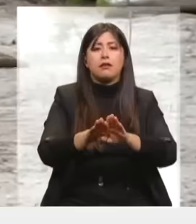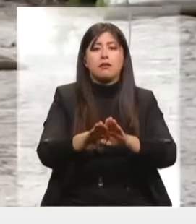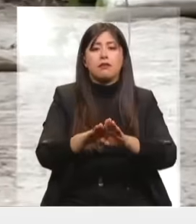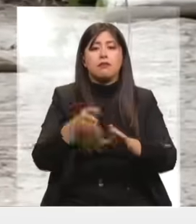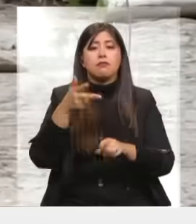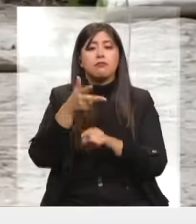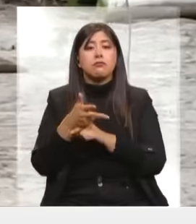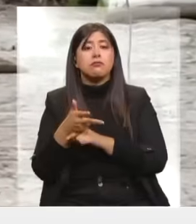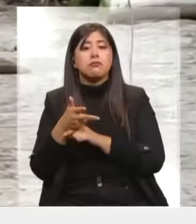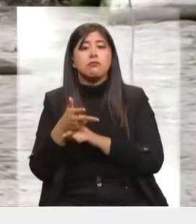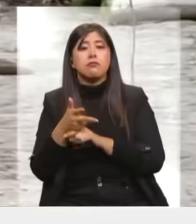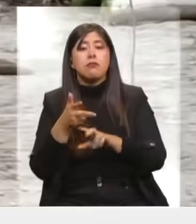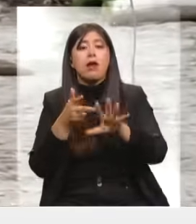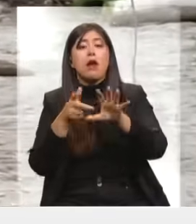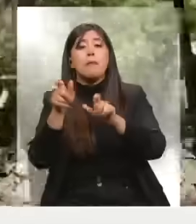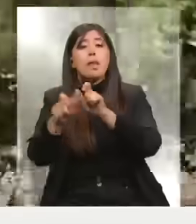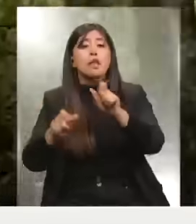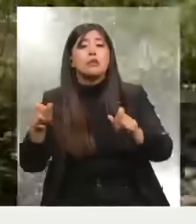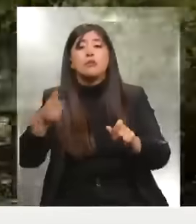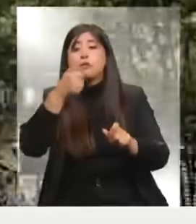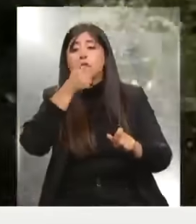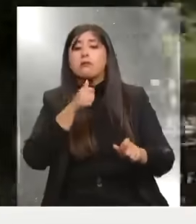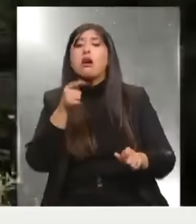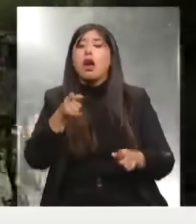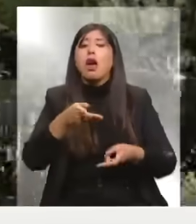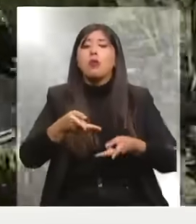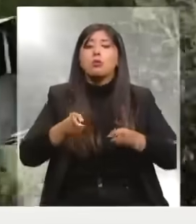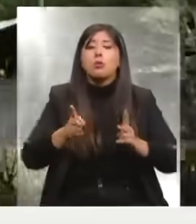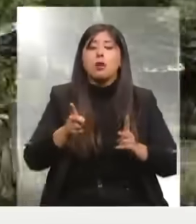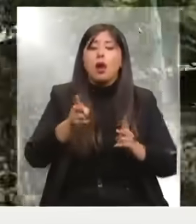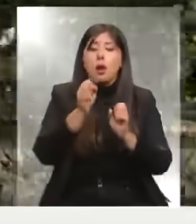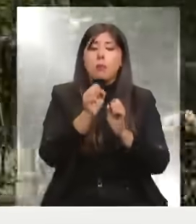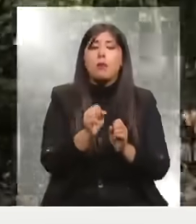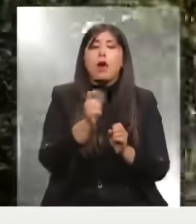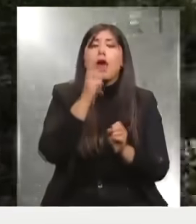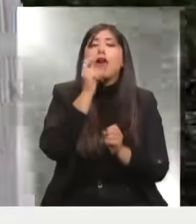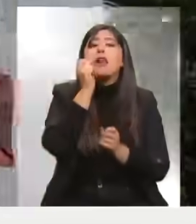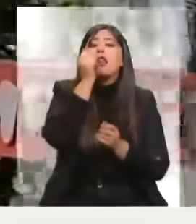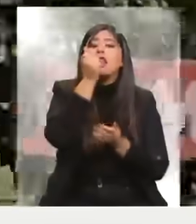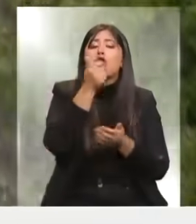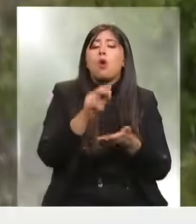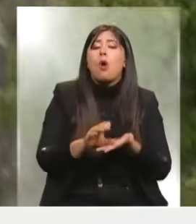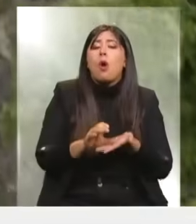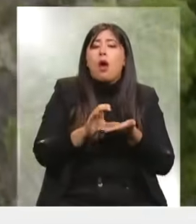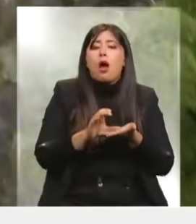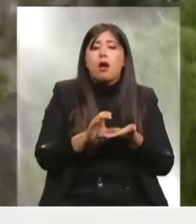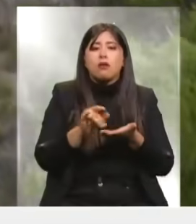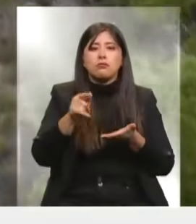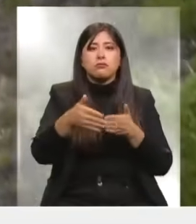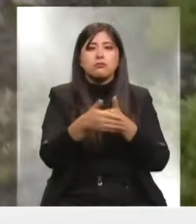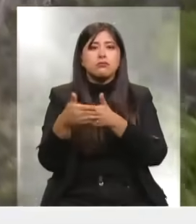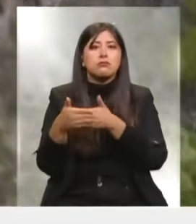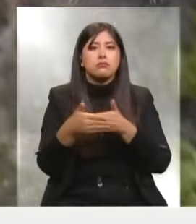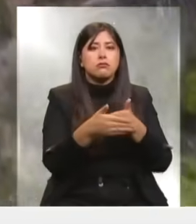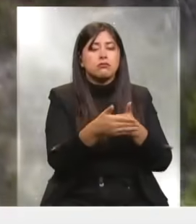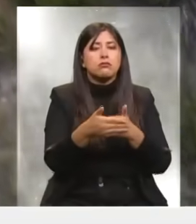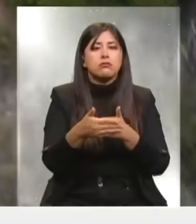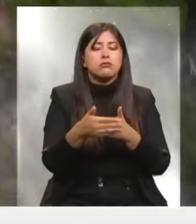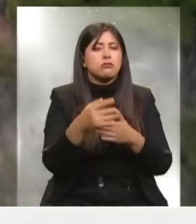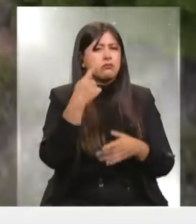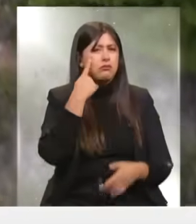cámara, privados aseguran que tienen la autorización para funcionar con fines de lucro, por ende, limitar los accesos,